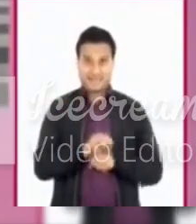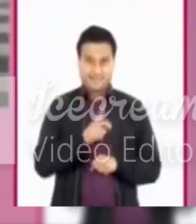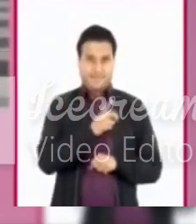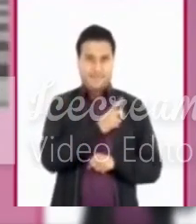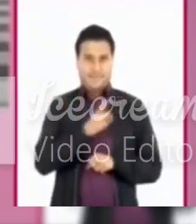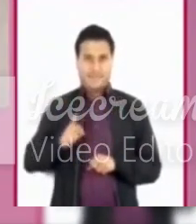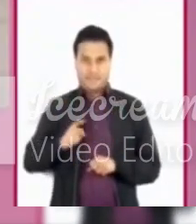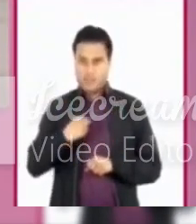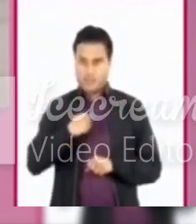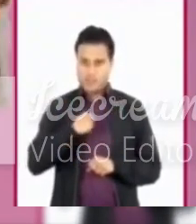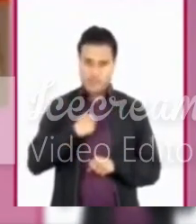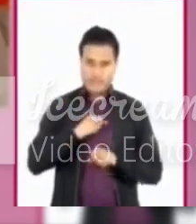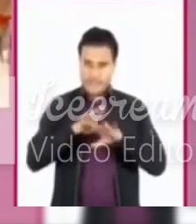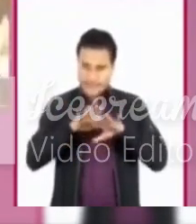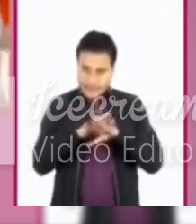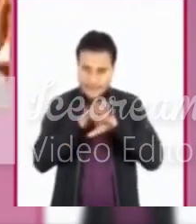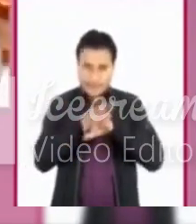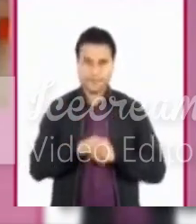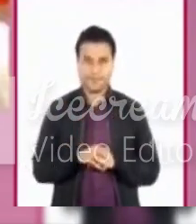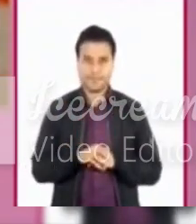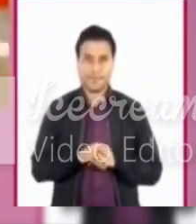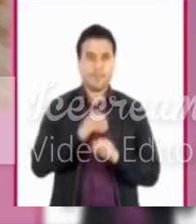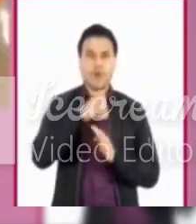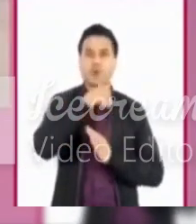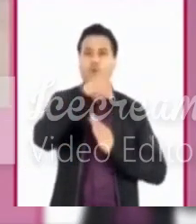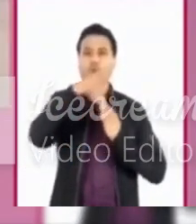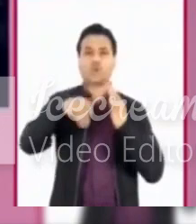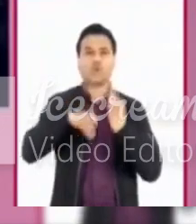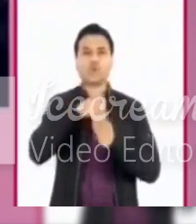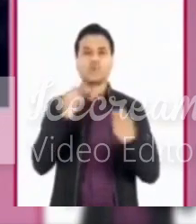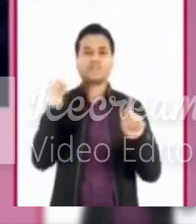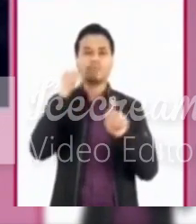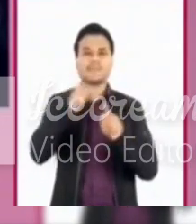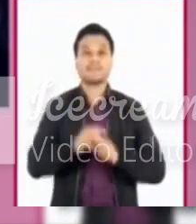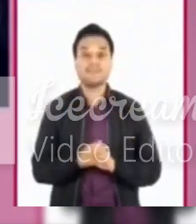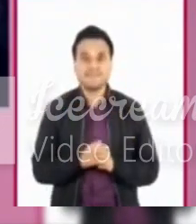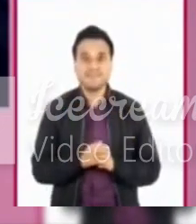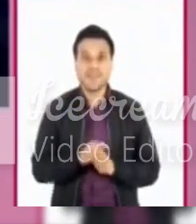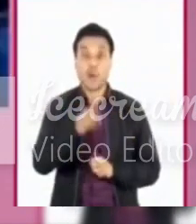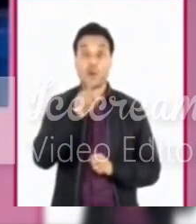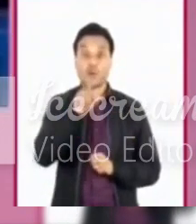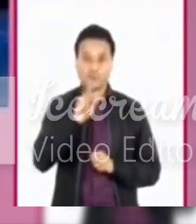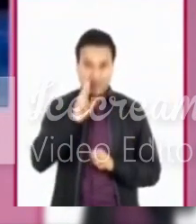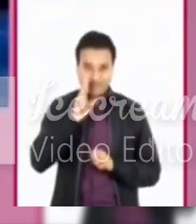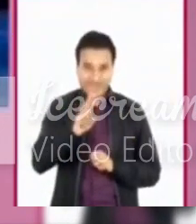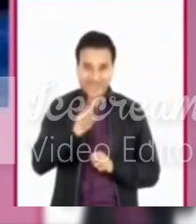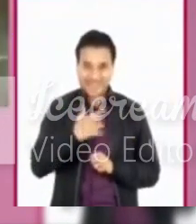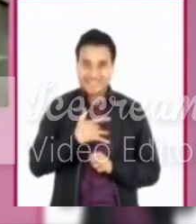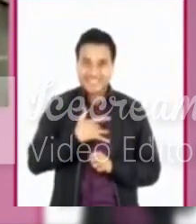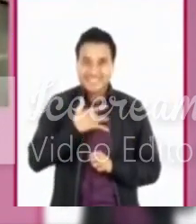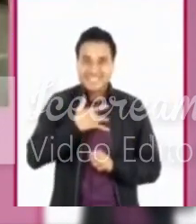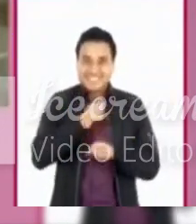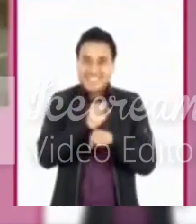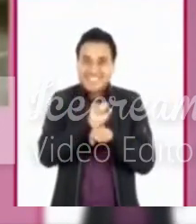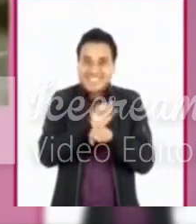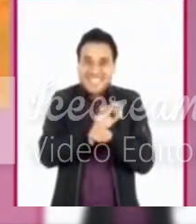las circunstancias. Pero todos tienen la misión de inspirarnos y llevarnos a experimentar diferentes